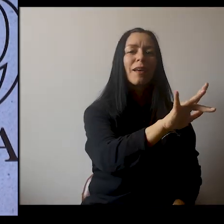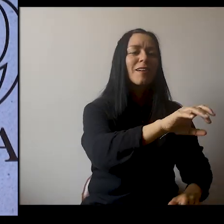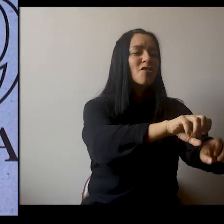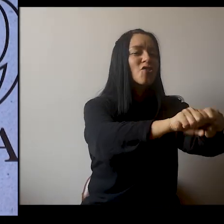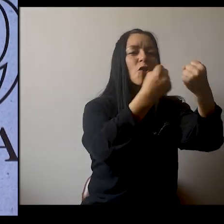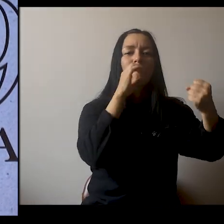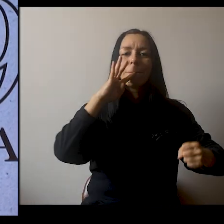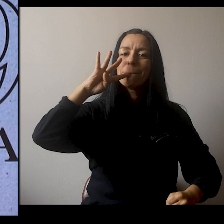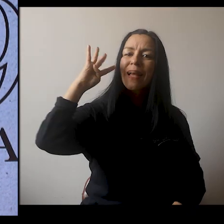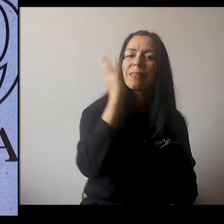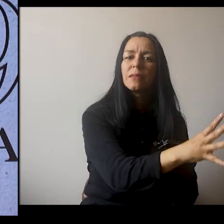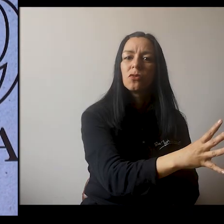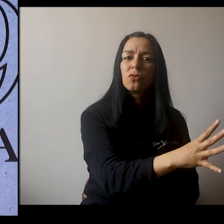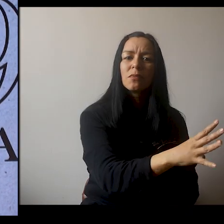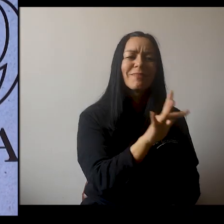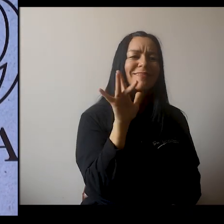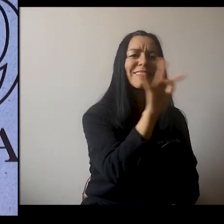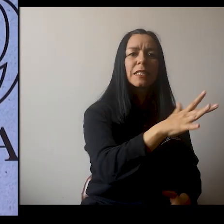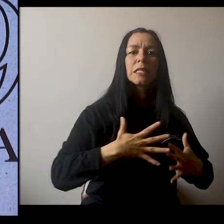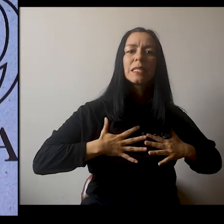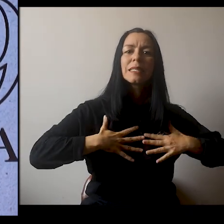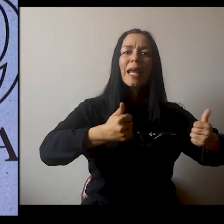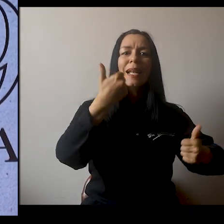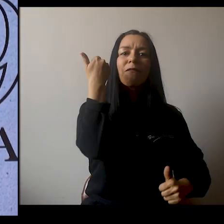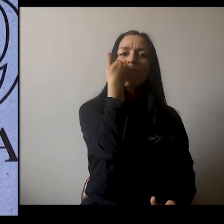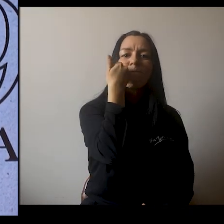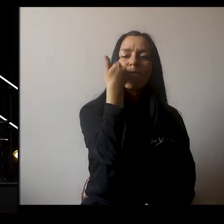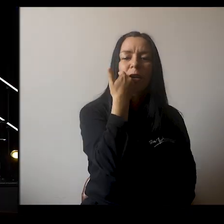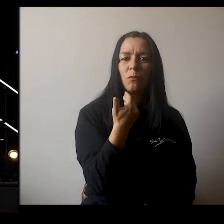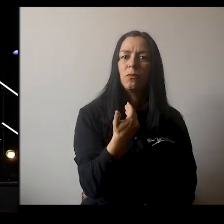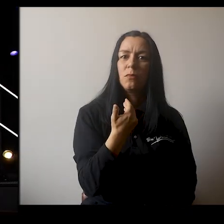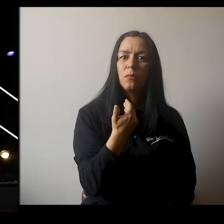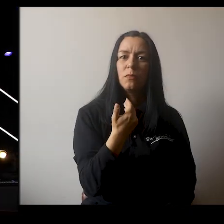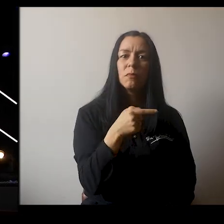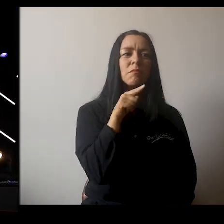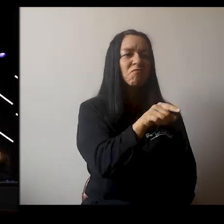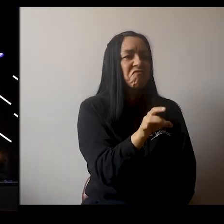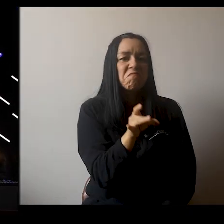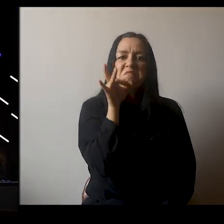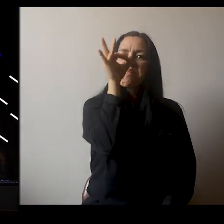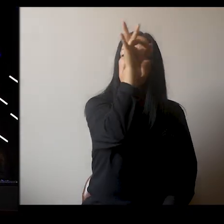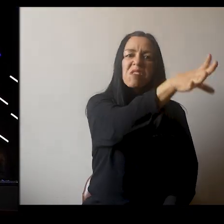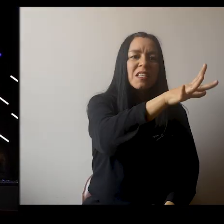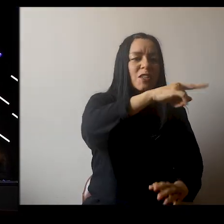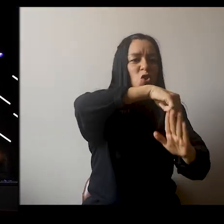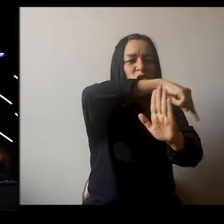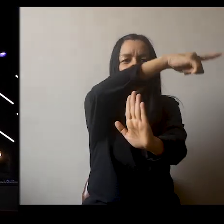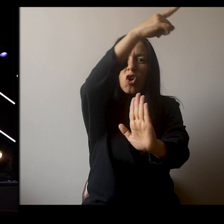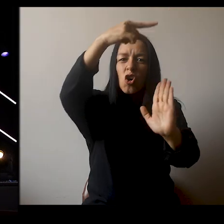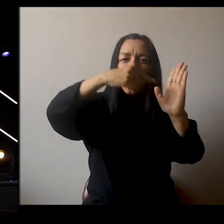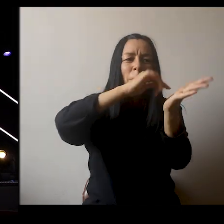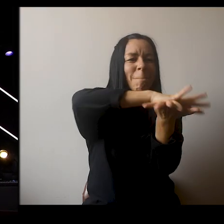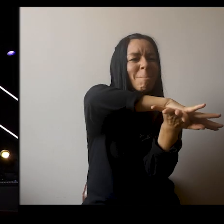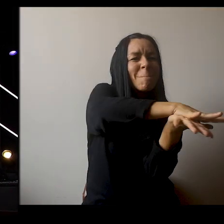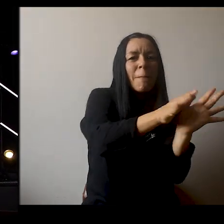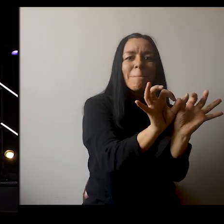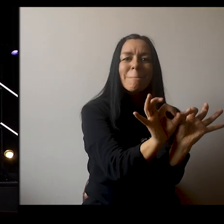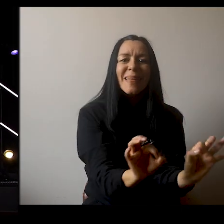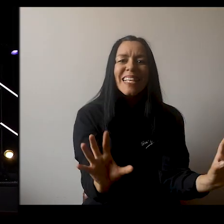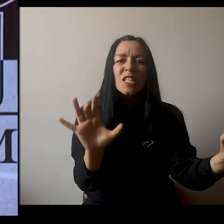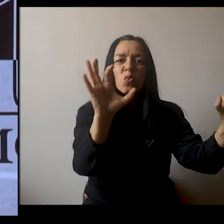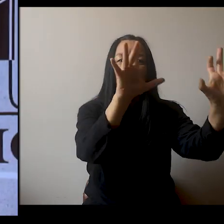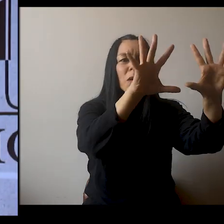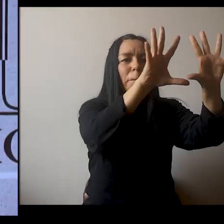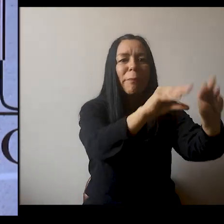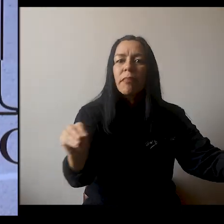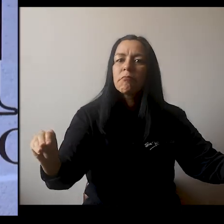romper toda maldición, va a sanar toda enfermedad y va a aniquilar totalmente